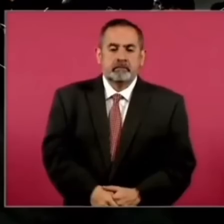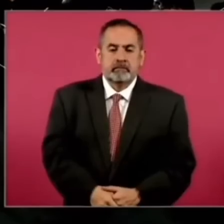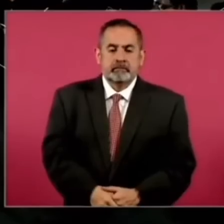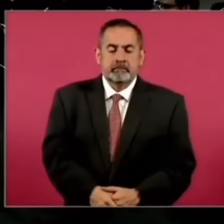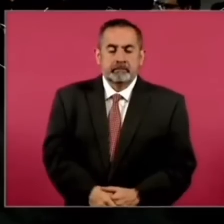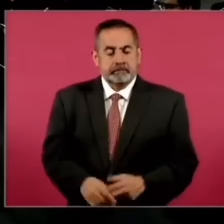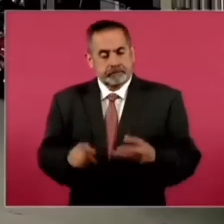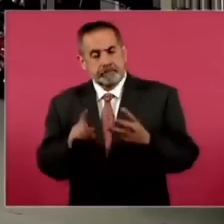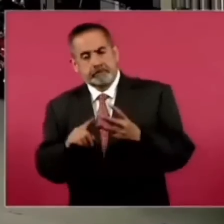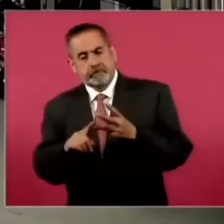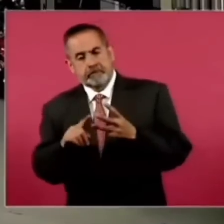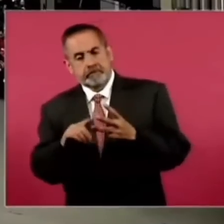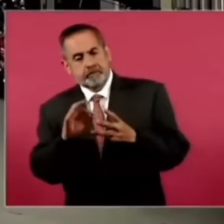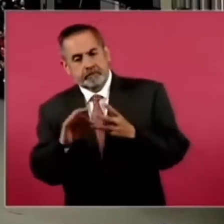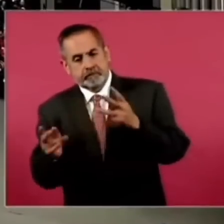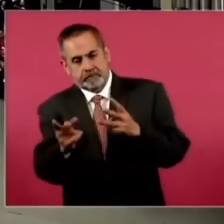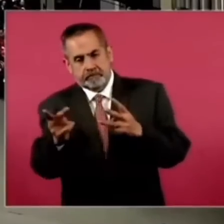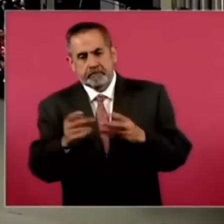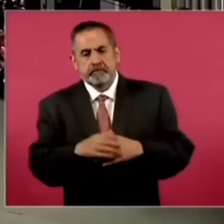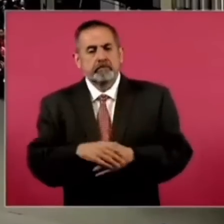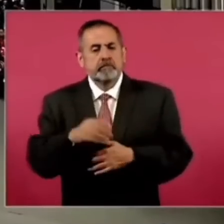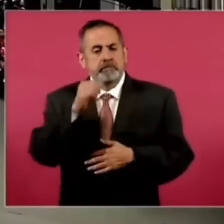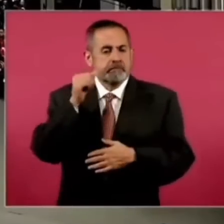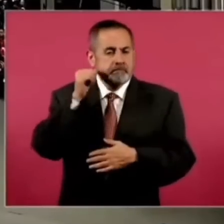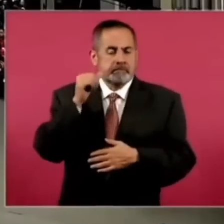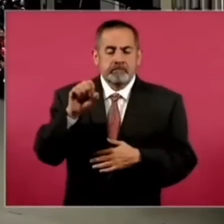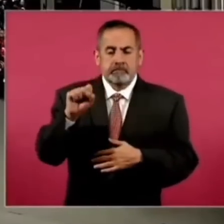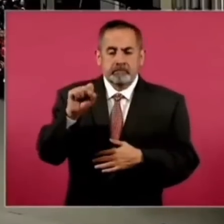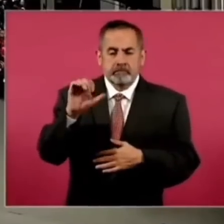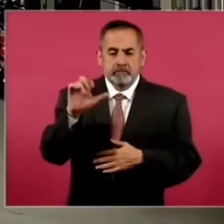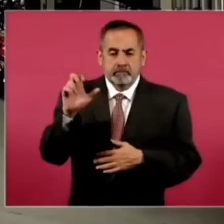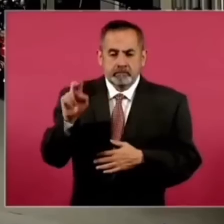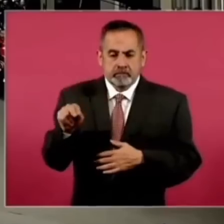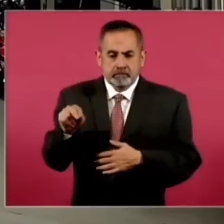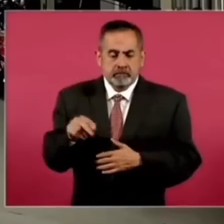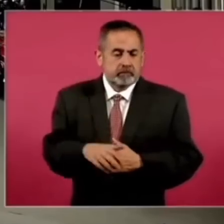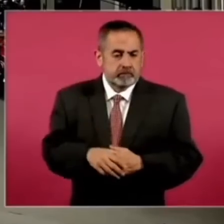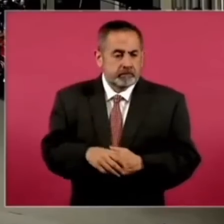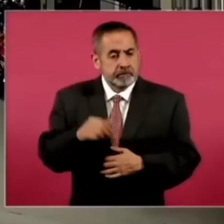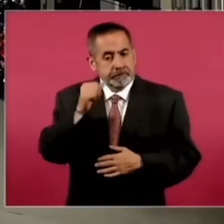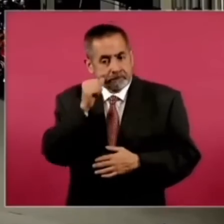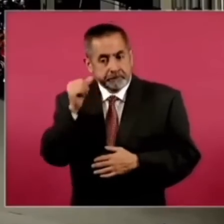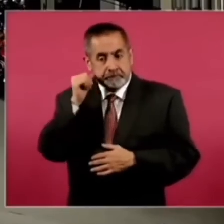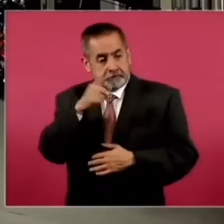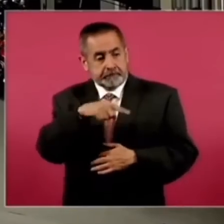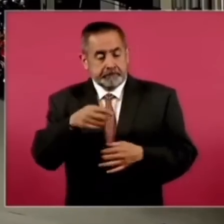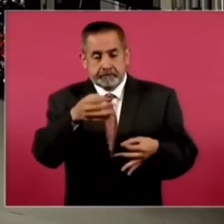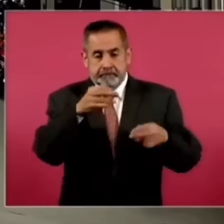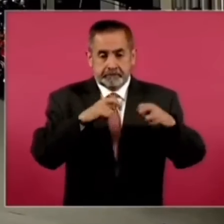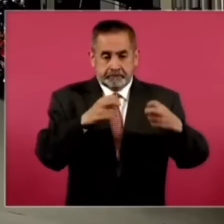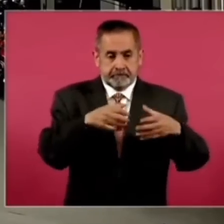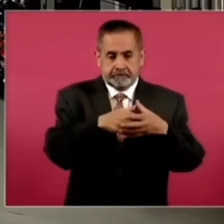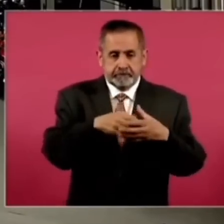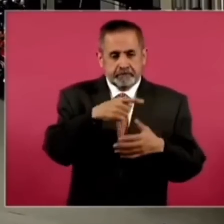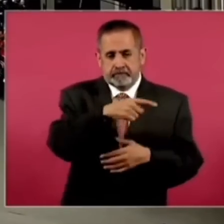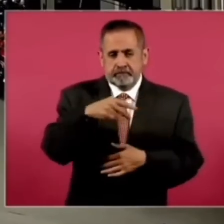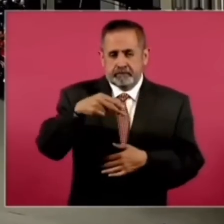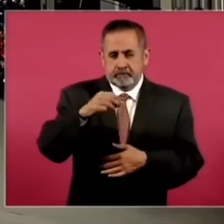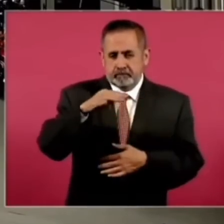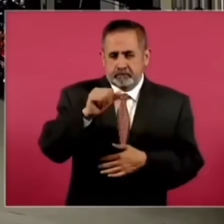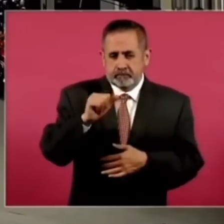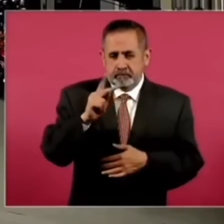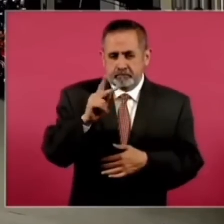presidente, preguntarle de lo que usted decía ayer de la Suprema Corte de Justicia de la Nación. Hubo sesión el día de ayer, la ministra Norma Piña, no sé si Jesús o alguien